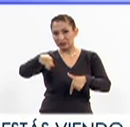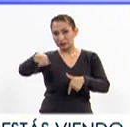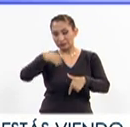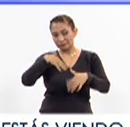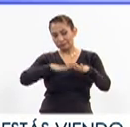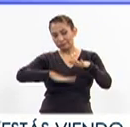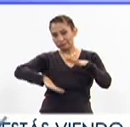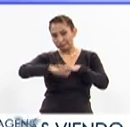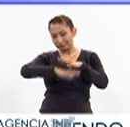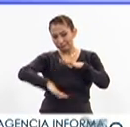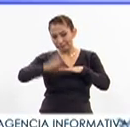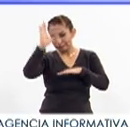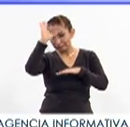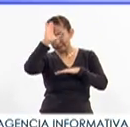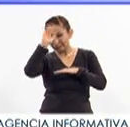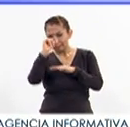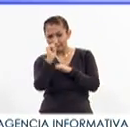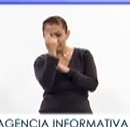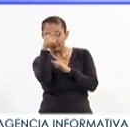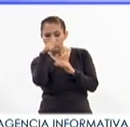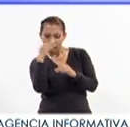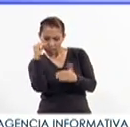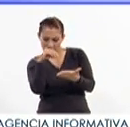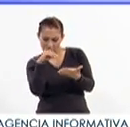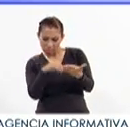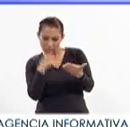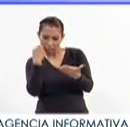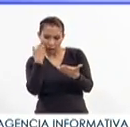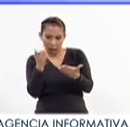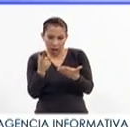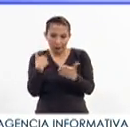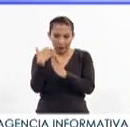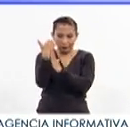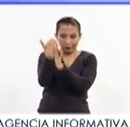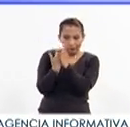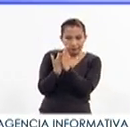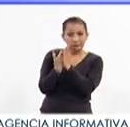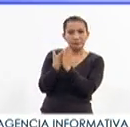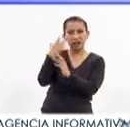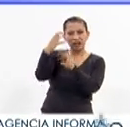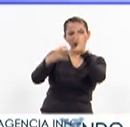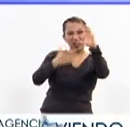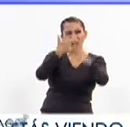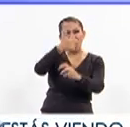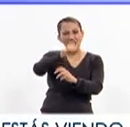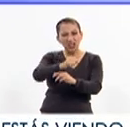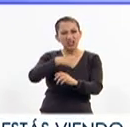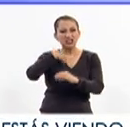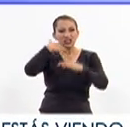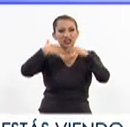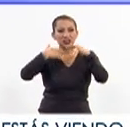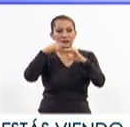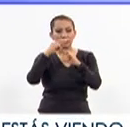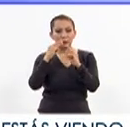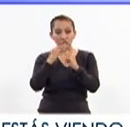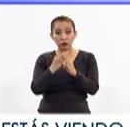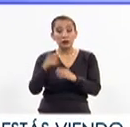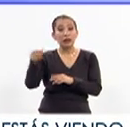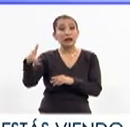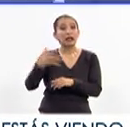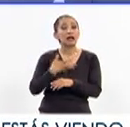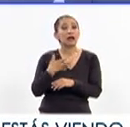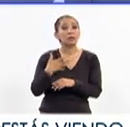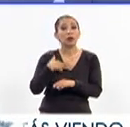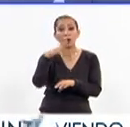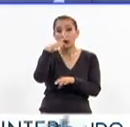bases científicas y tecnológicas que buscan reducir las emisiones de gases de efecto invernadero y tener